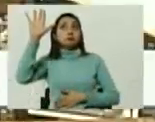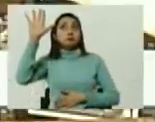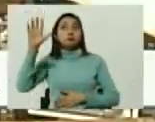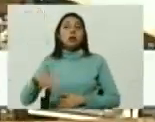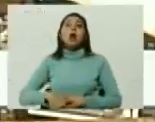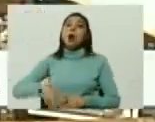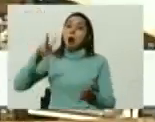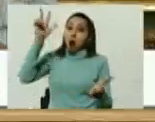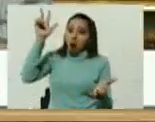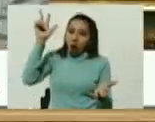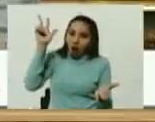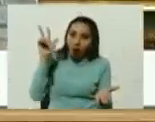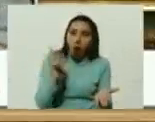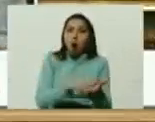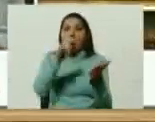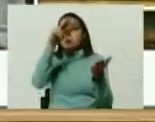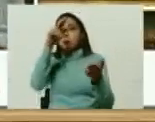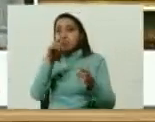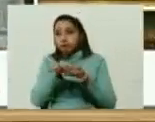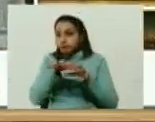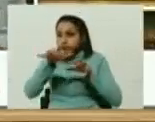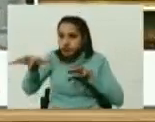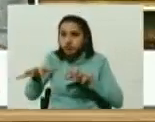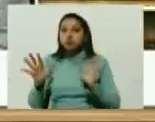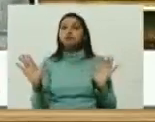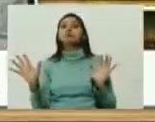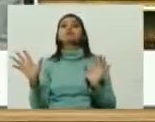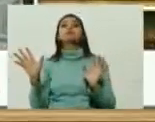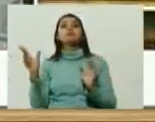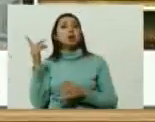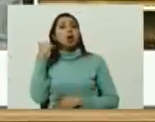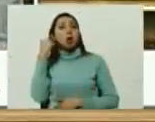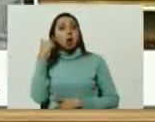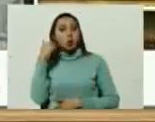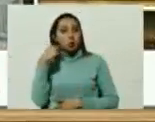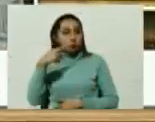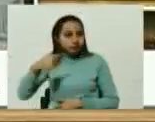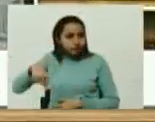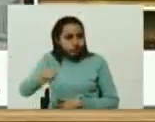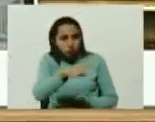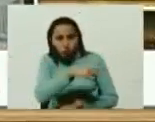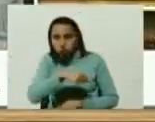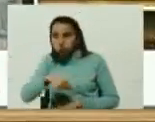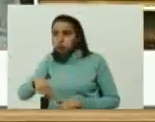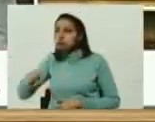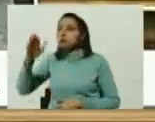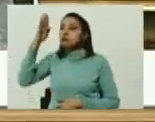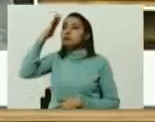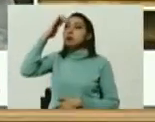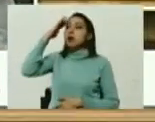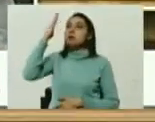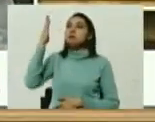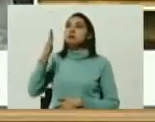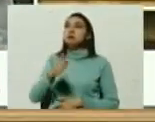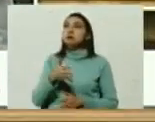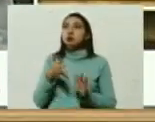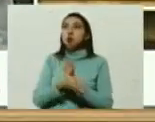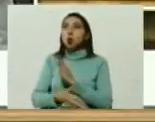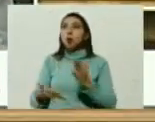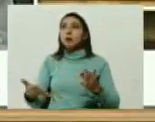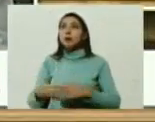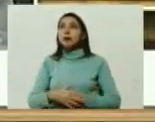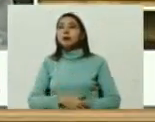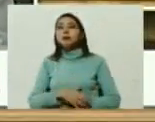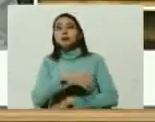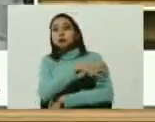aprobado por unanimidad ya nos estamos acostumbrando a los edulcorados con sueños de la derecha